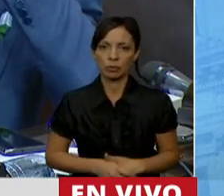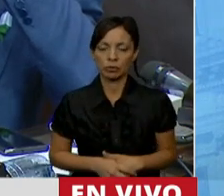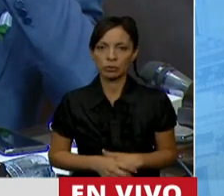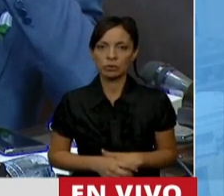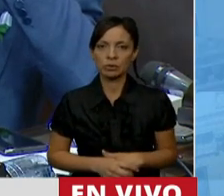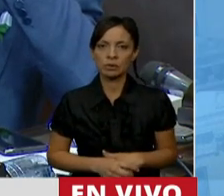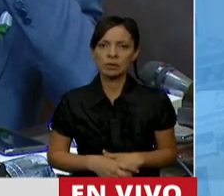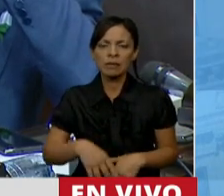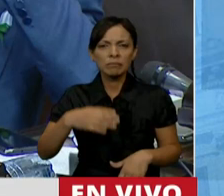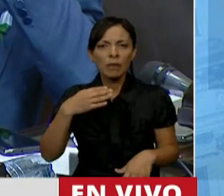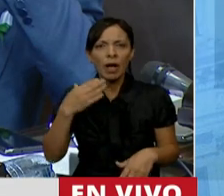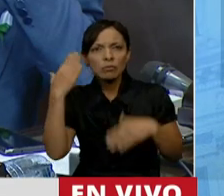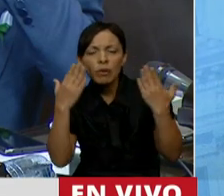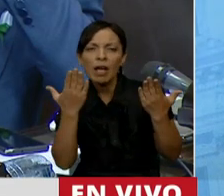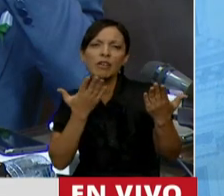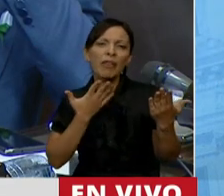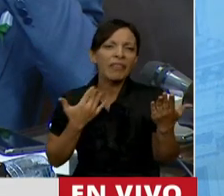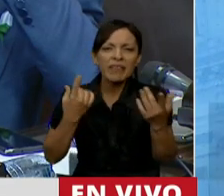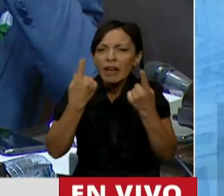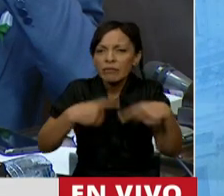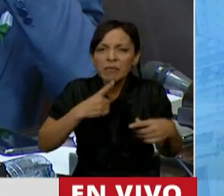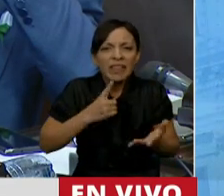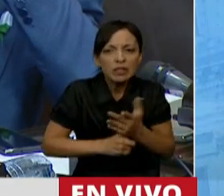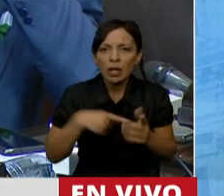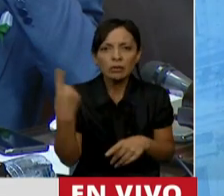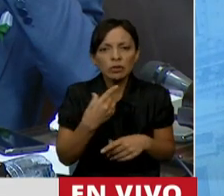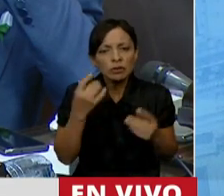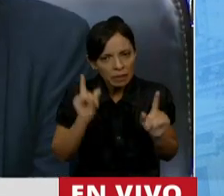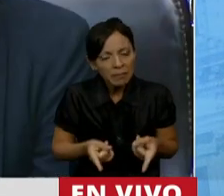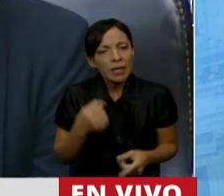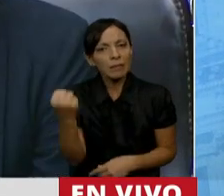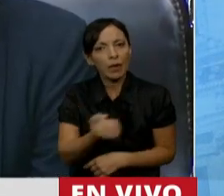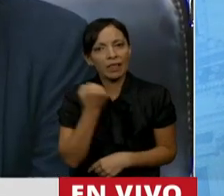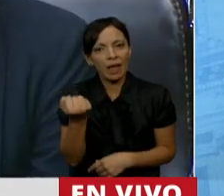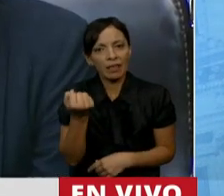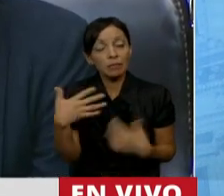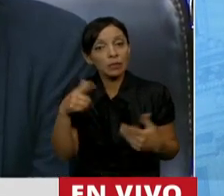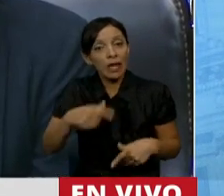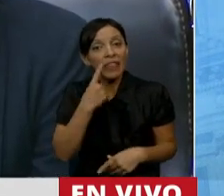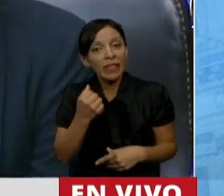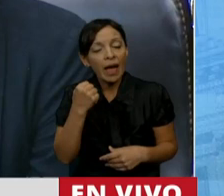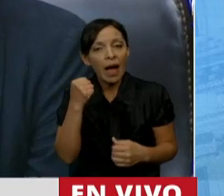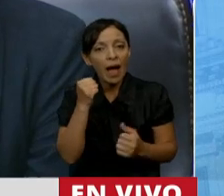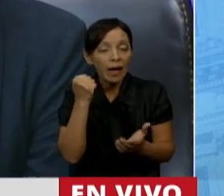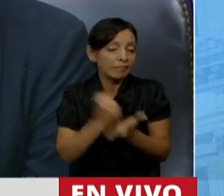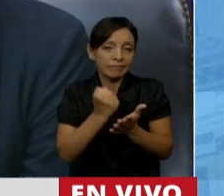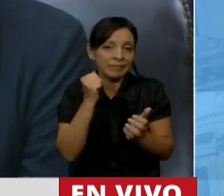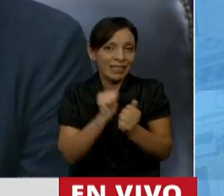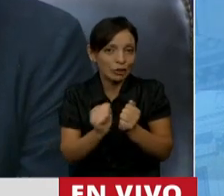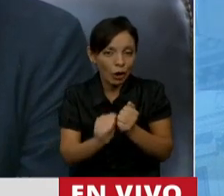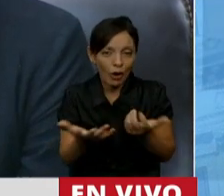Nuestros deseos importan. Por eso, en este día histórico en